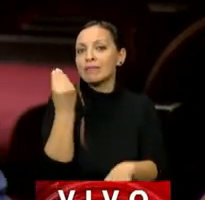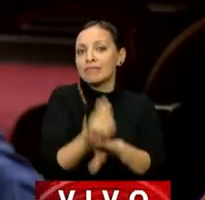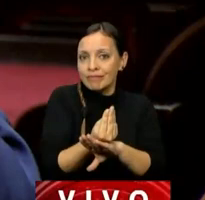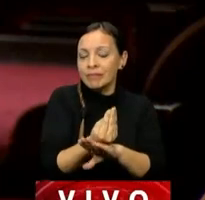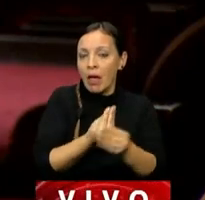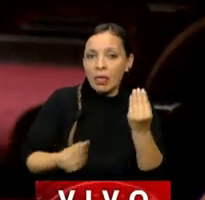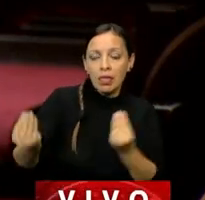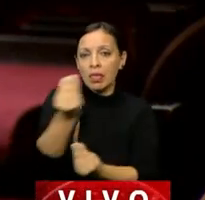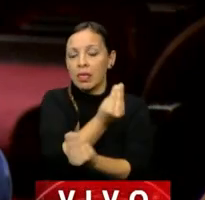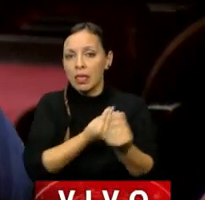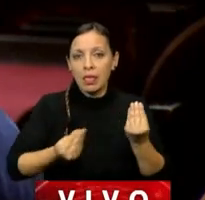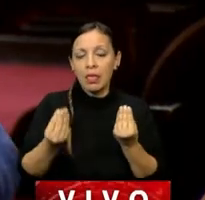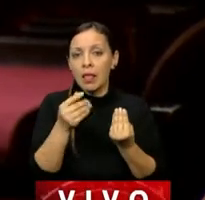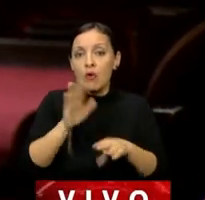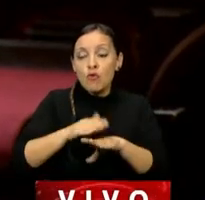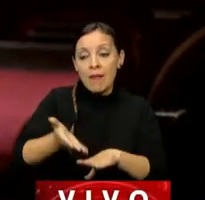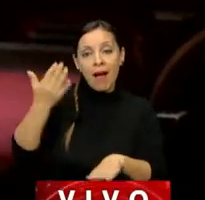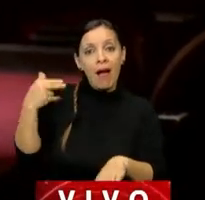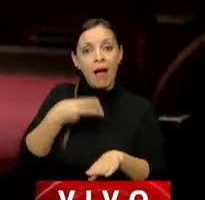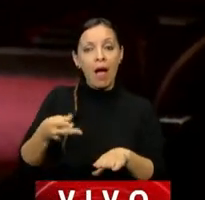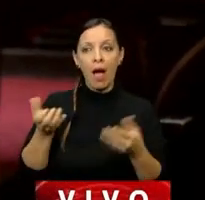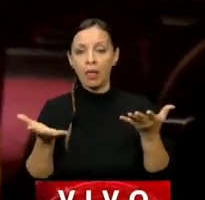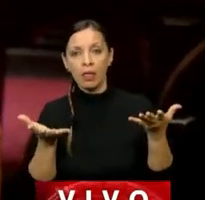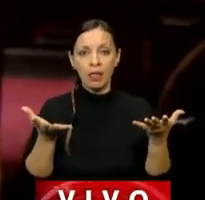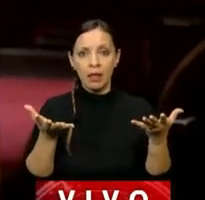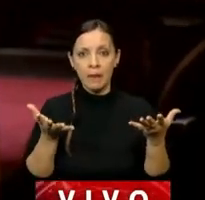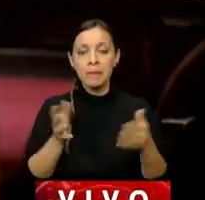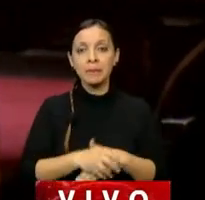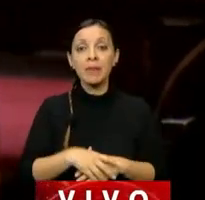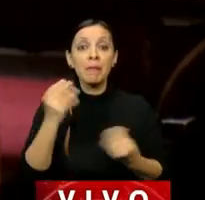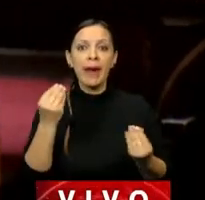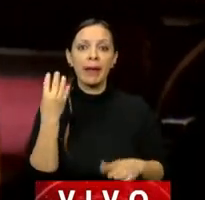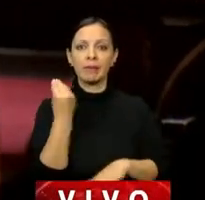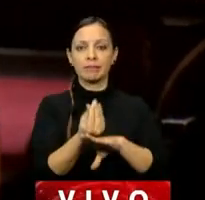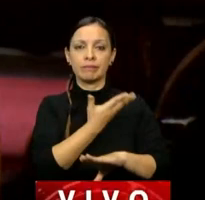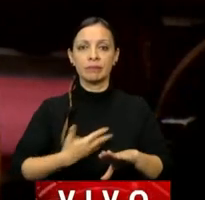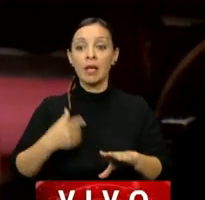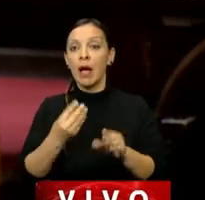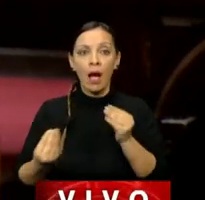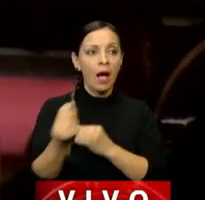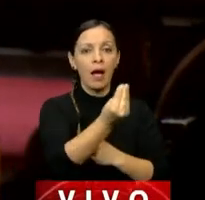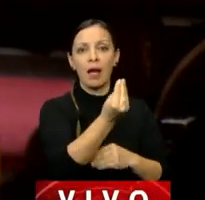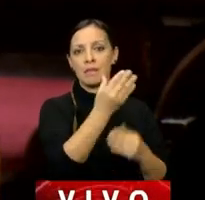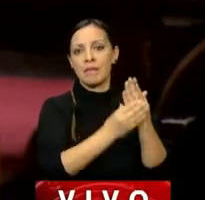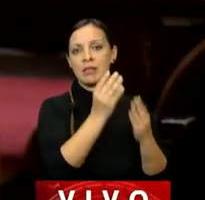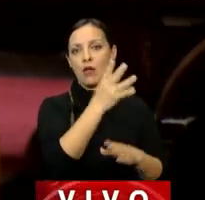poder del estado para que el ex presidente de esta cámara asuma el ministerio de economía